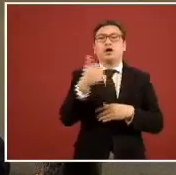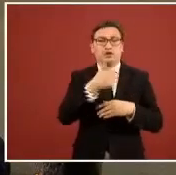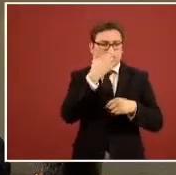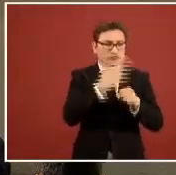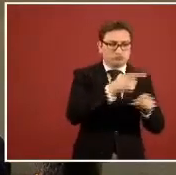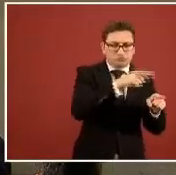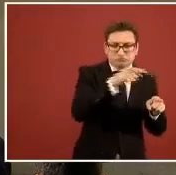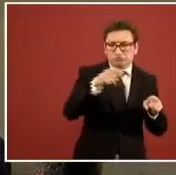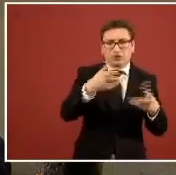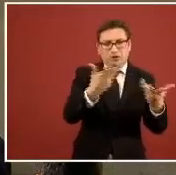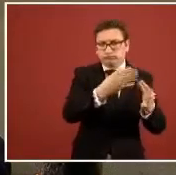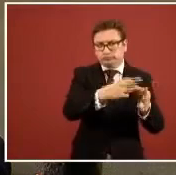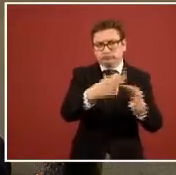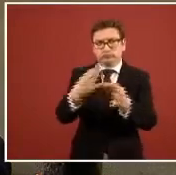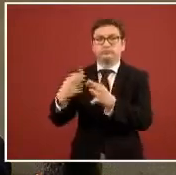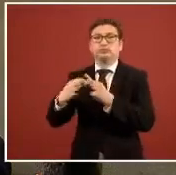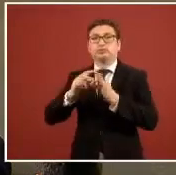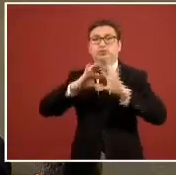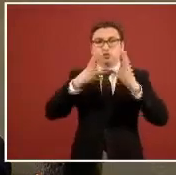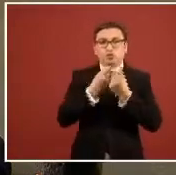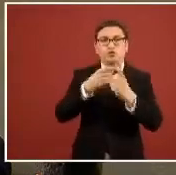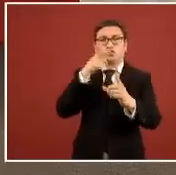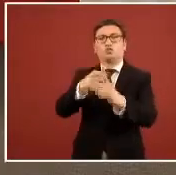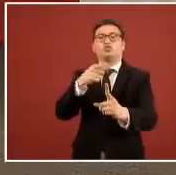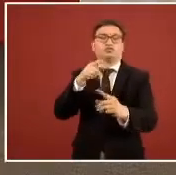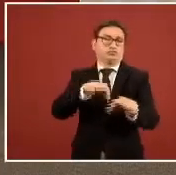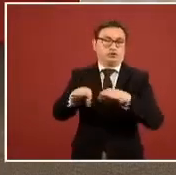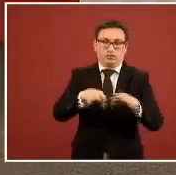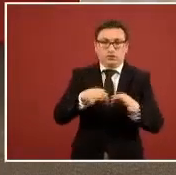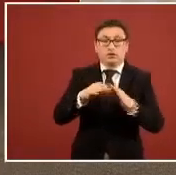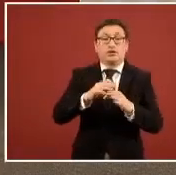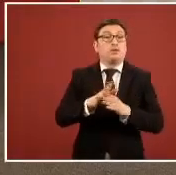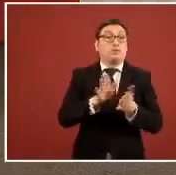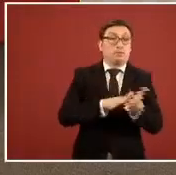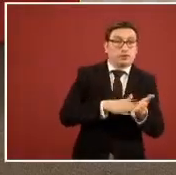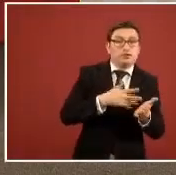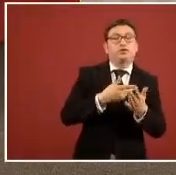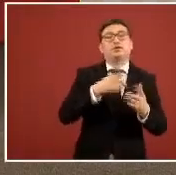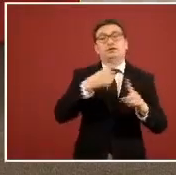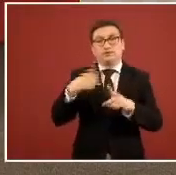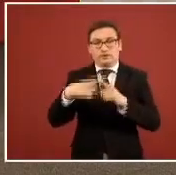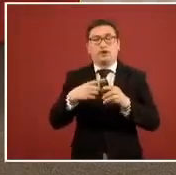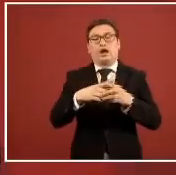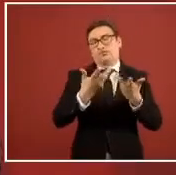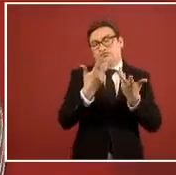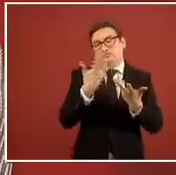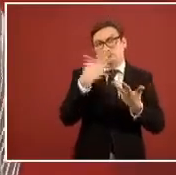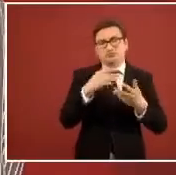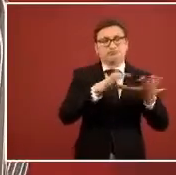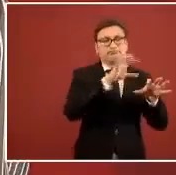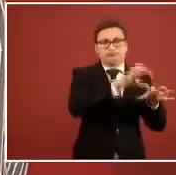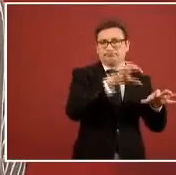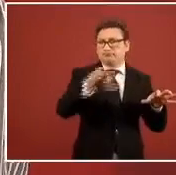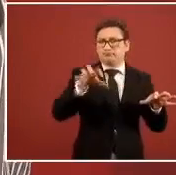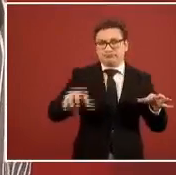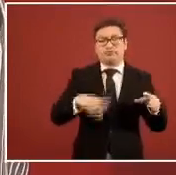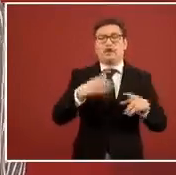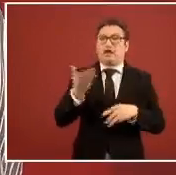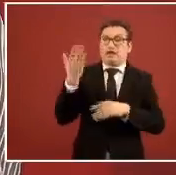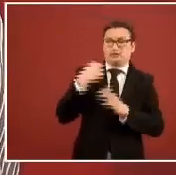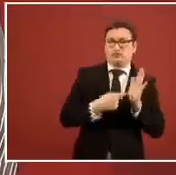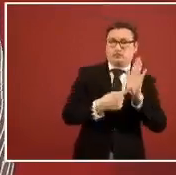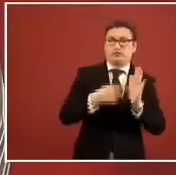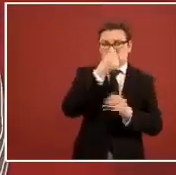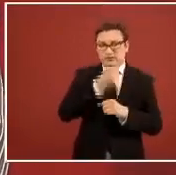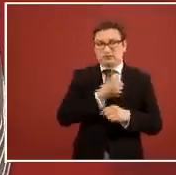le compete, pero con el mismo modelo de trabajo. Los documentos técnicos también son sectoriales, nosotros lo presentamos porque la